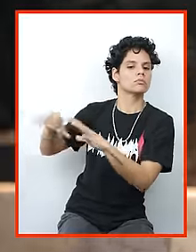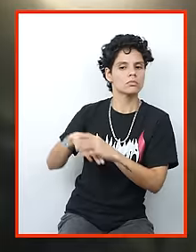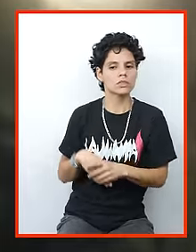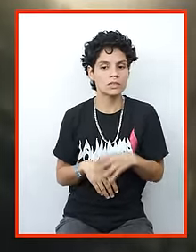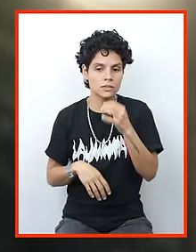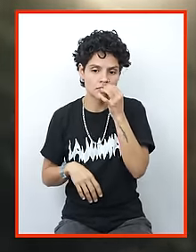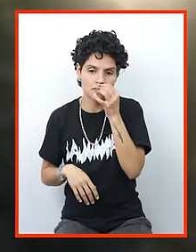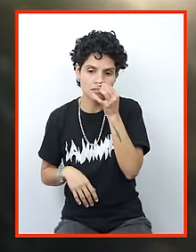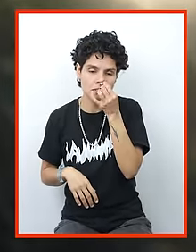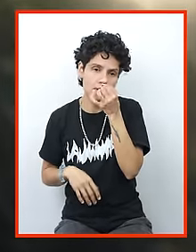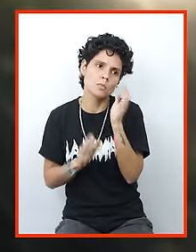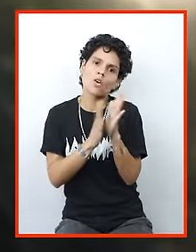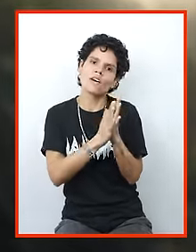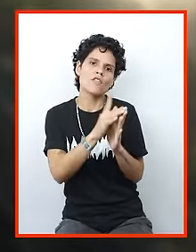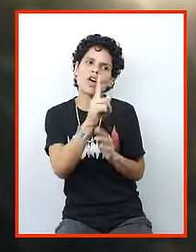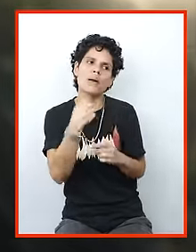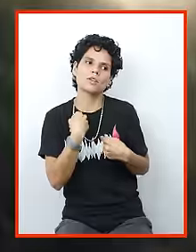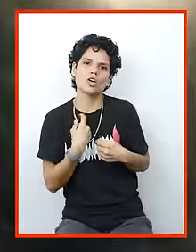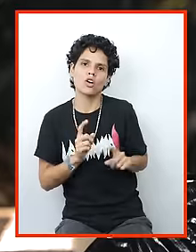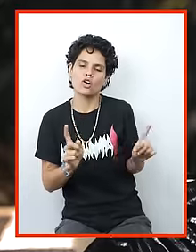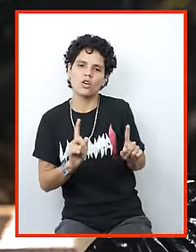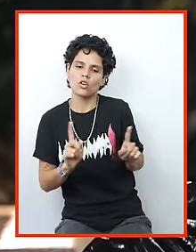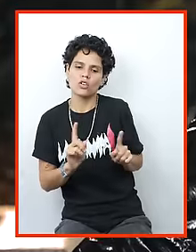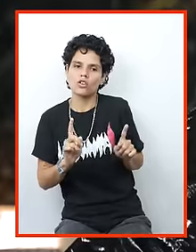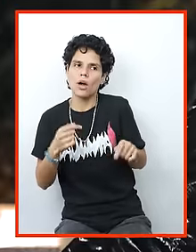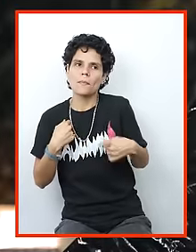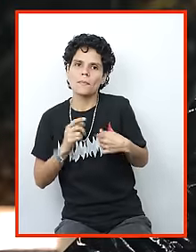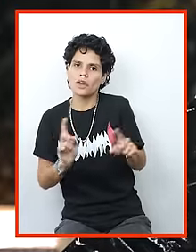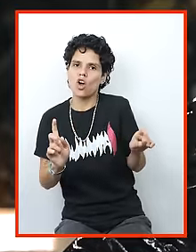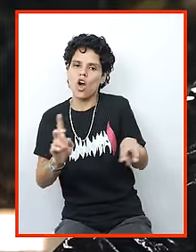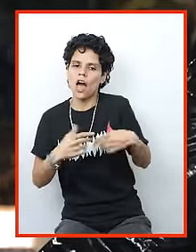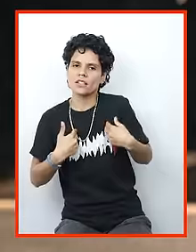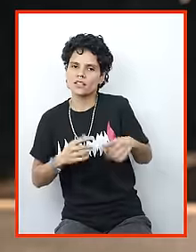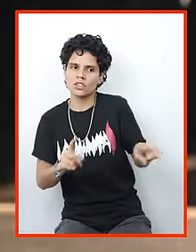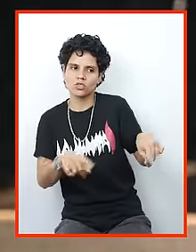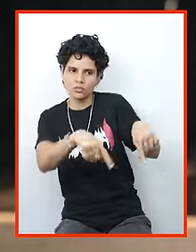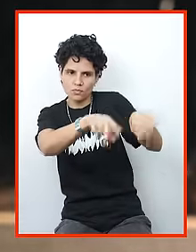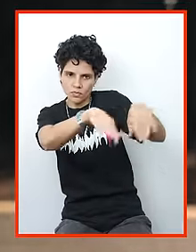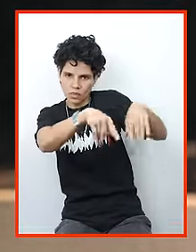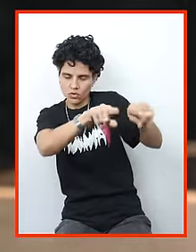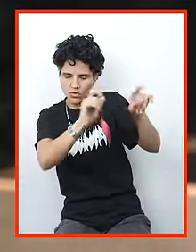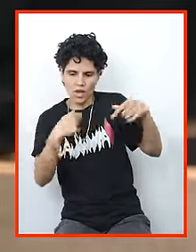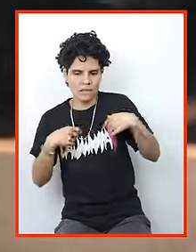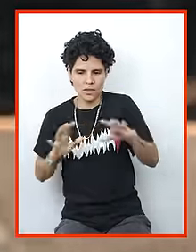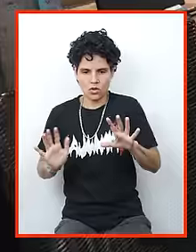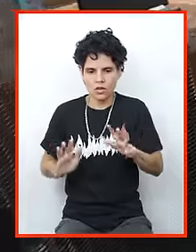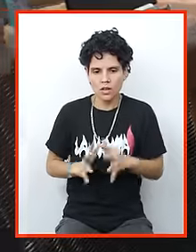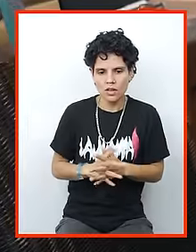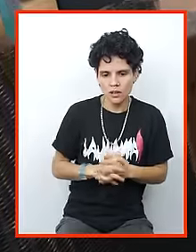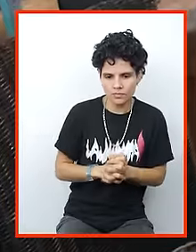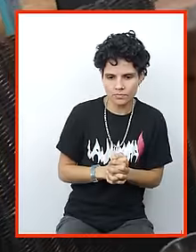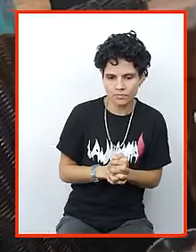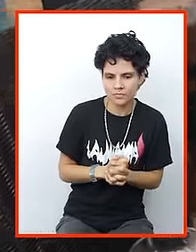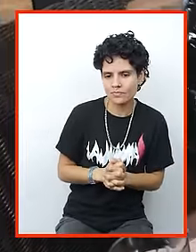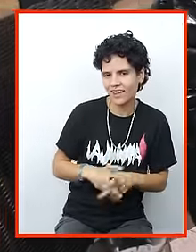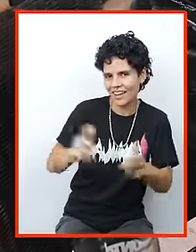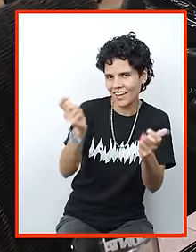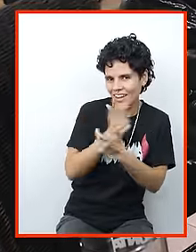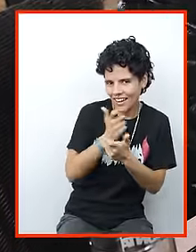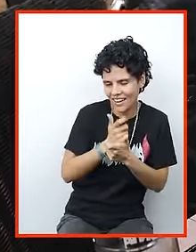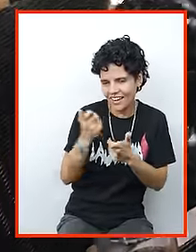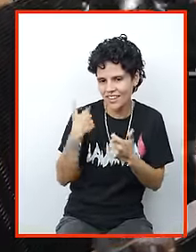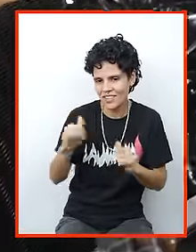De Gord Your Enthusiasm. Tenemos los mejores guionistas de Office. Está despedido. Para que lo pases